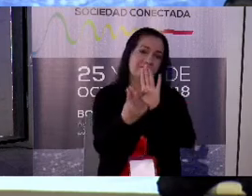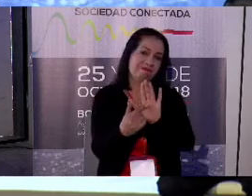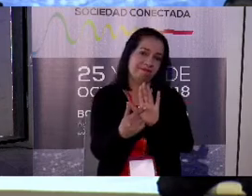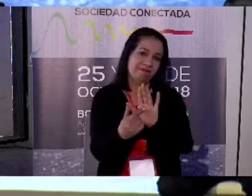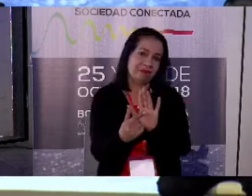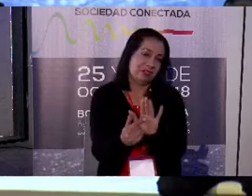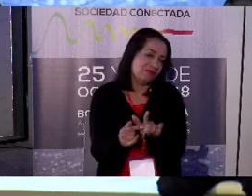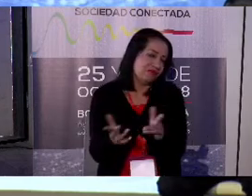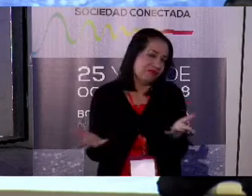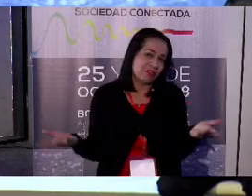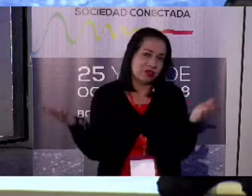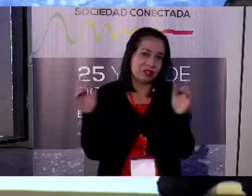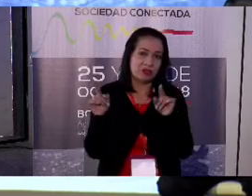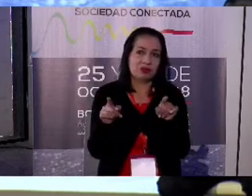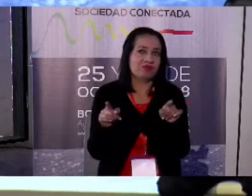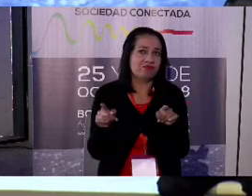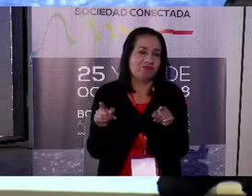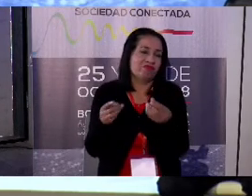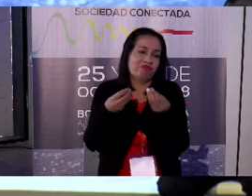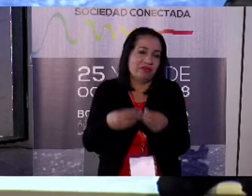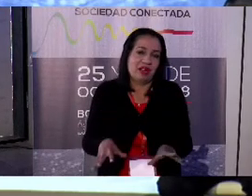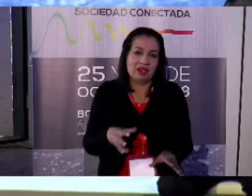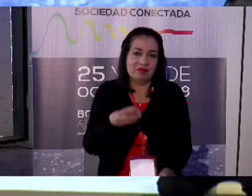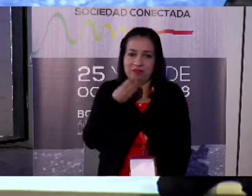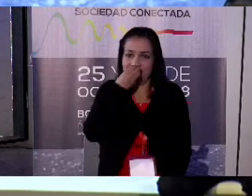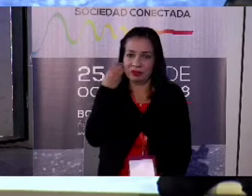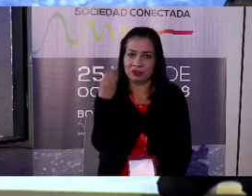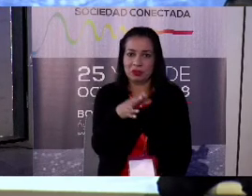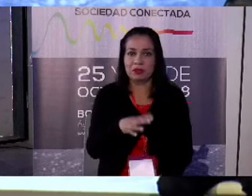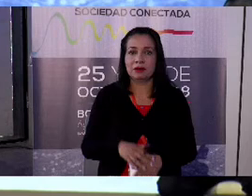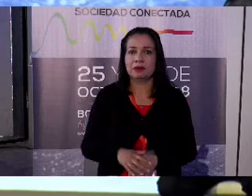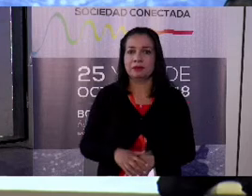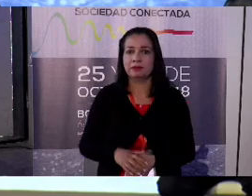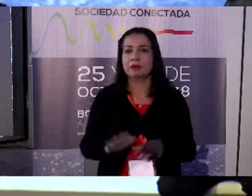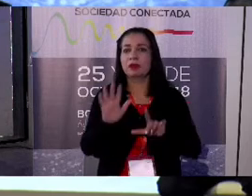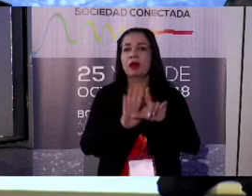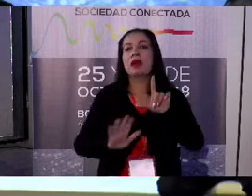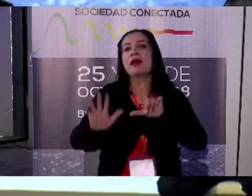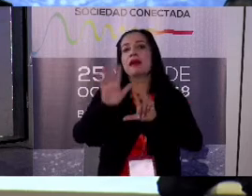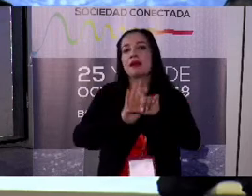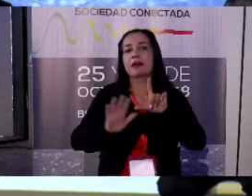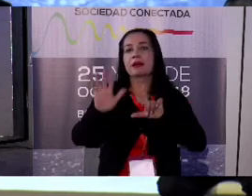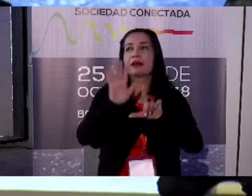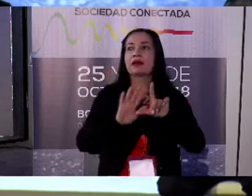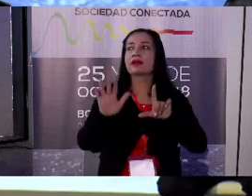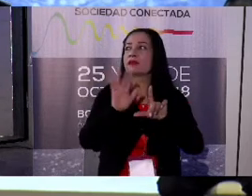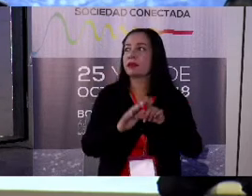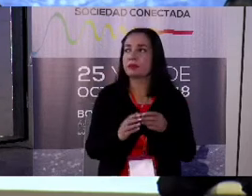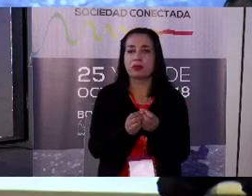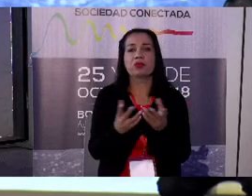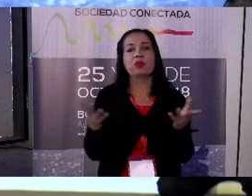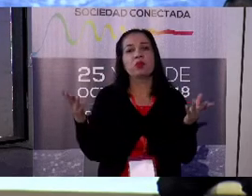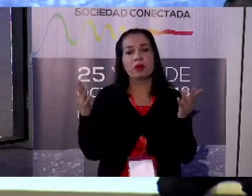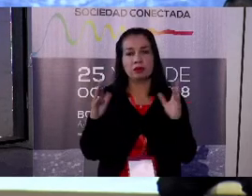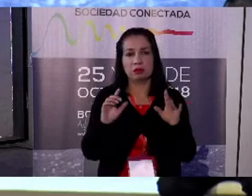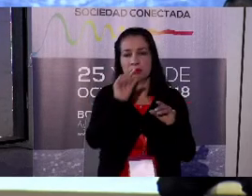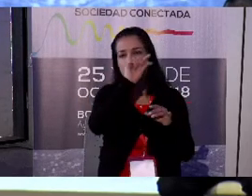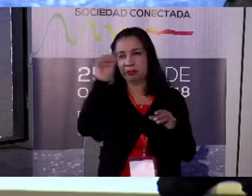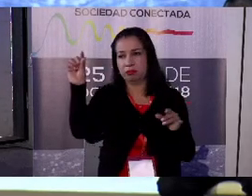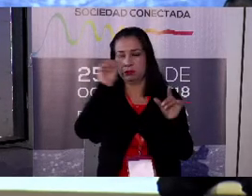eso no sirve mucho Esta es la Gráfica los números de la